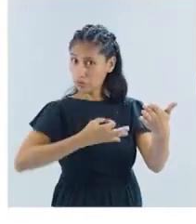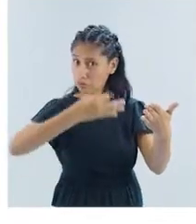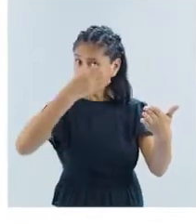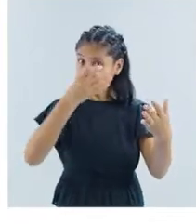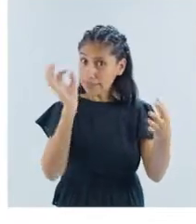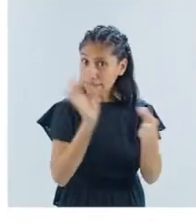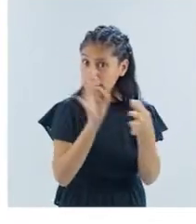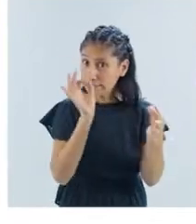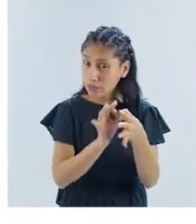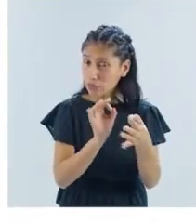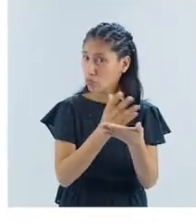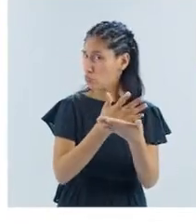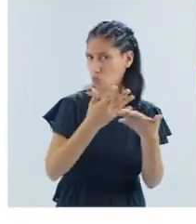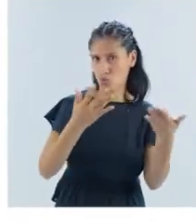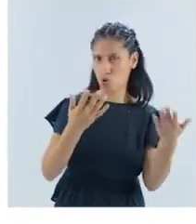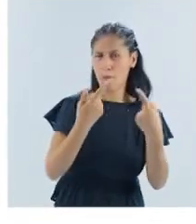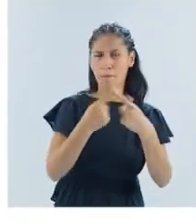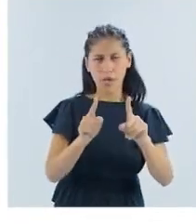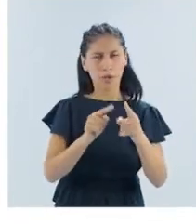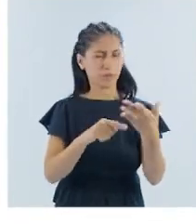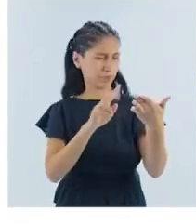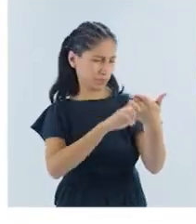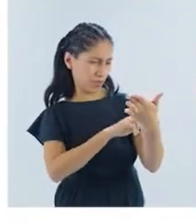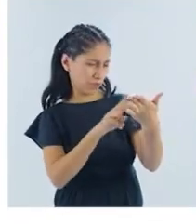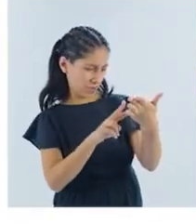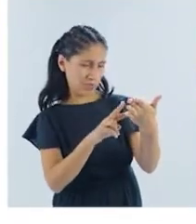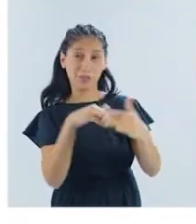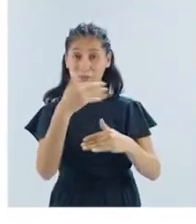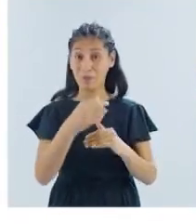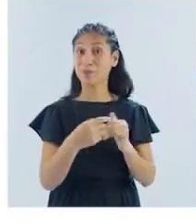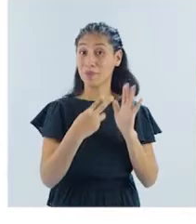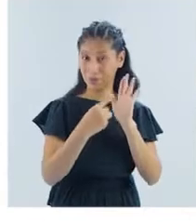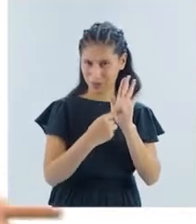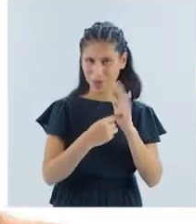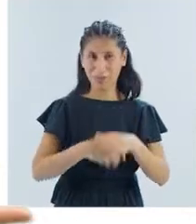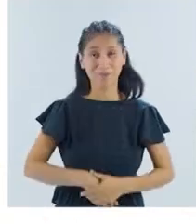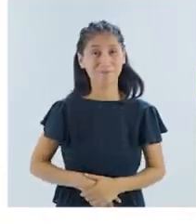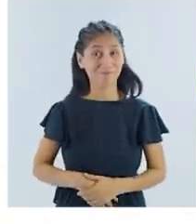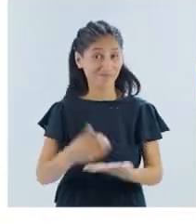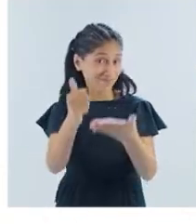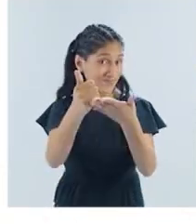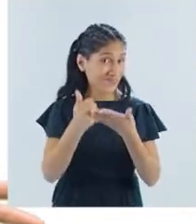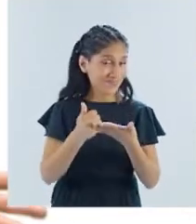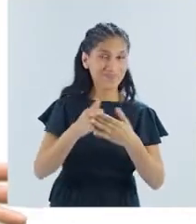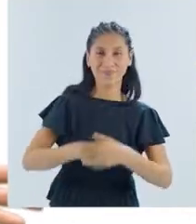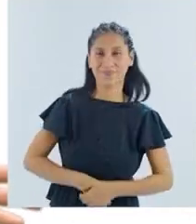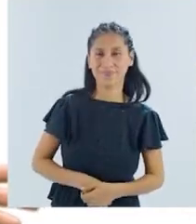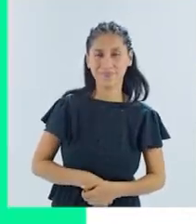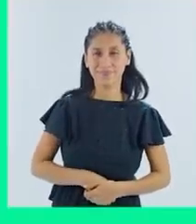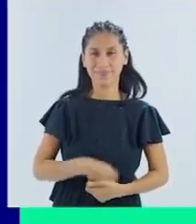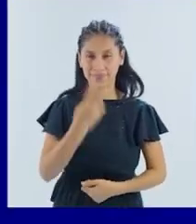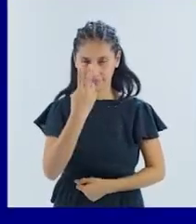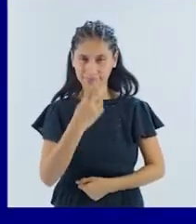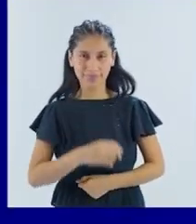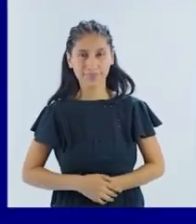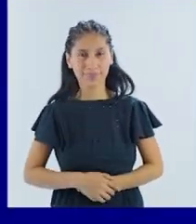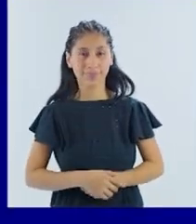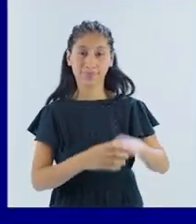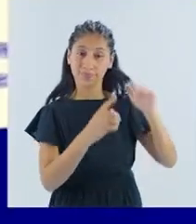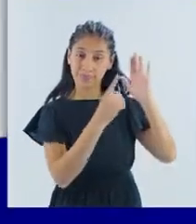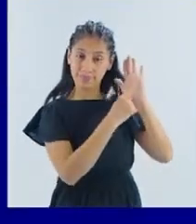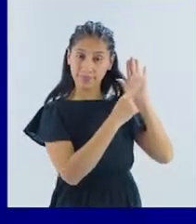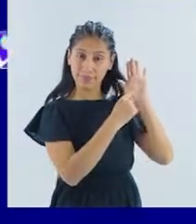los tipos de textos argumentativos, pero trataremos de mostrarles los más utilizados. ¿Me ayudan, chicos?